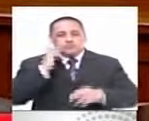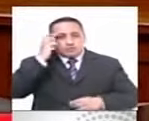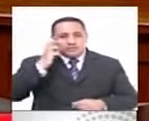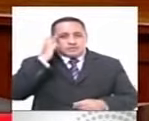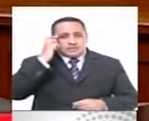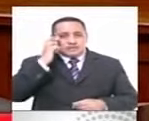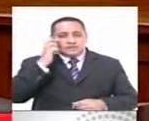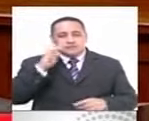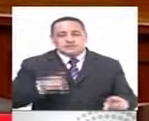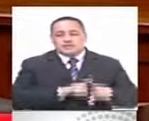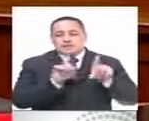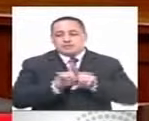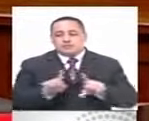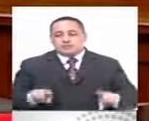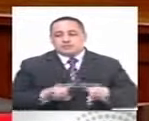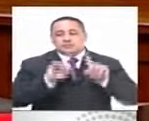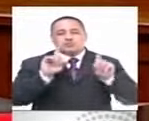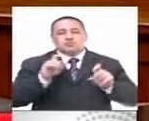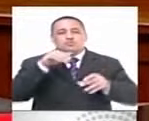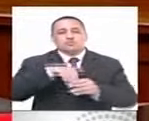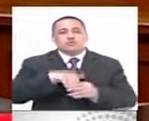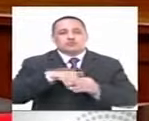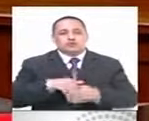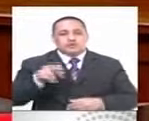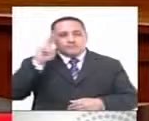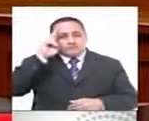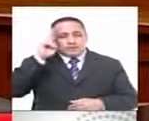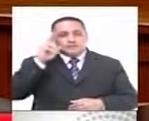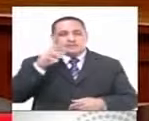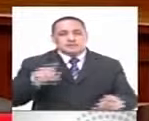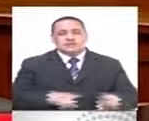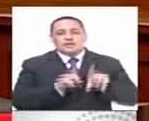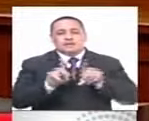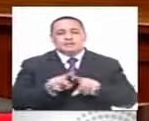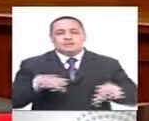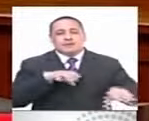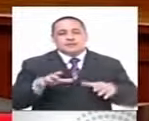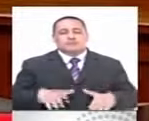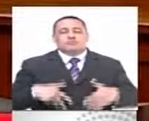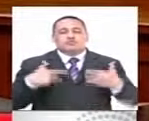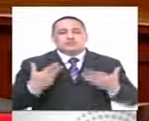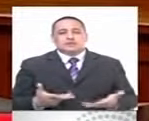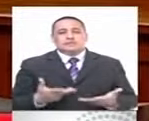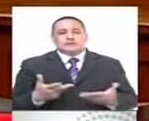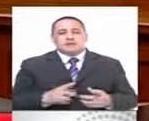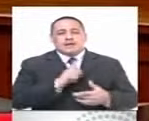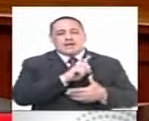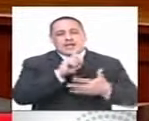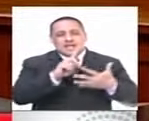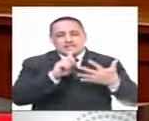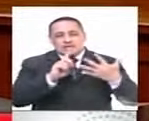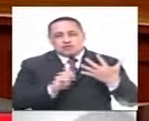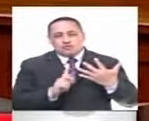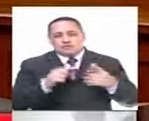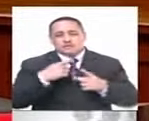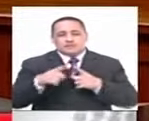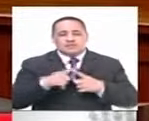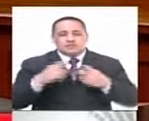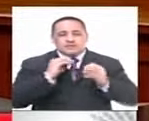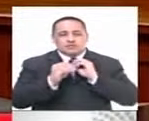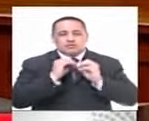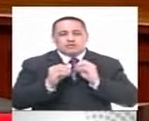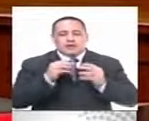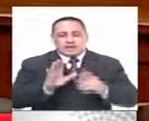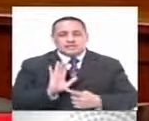Constitución una cuestión, un voto de confianza para hacer posible cada una de las medidas